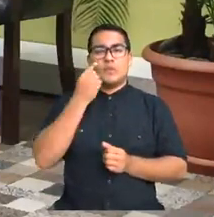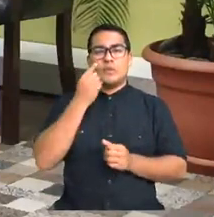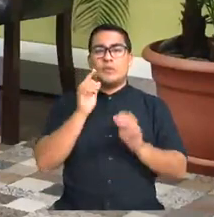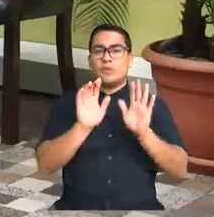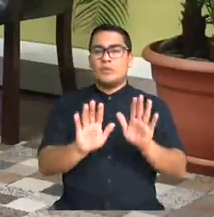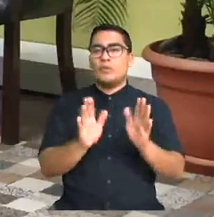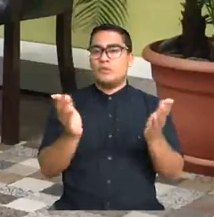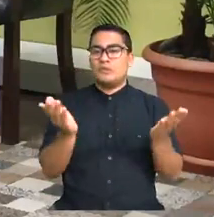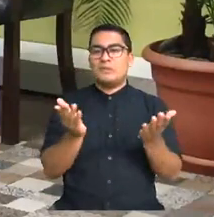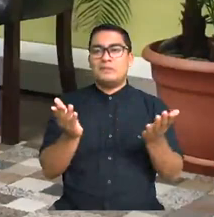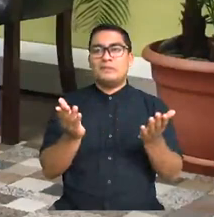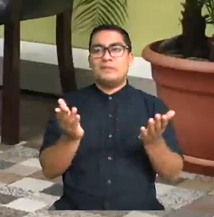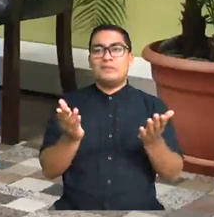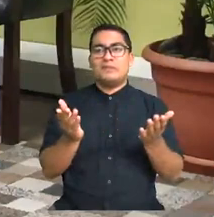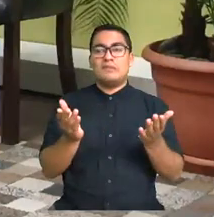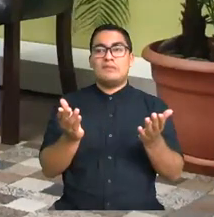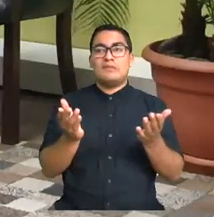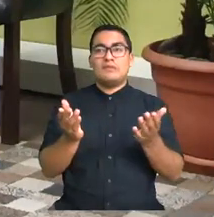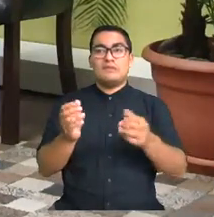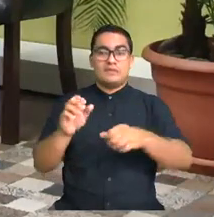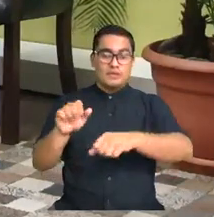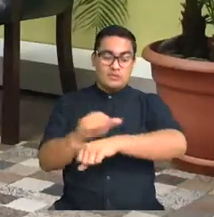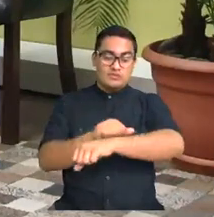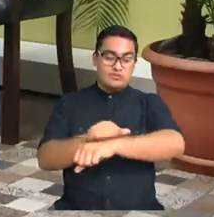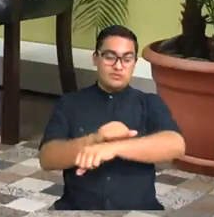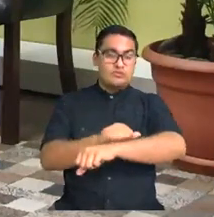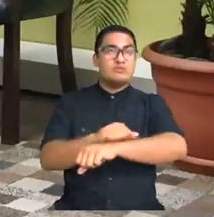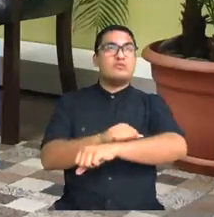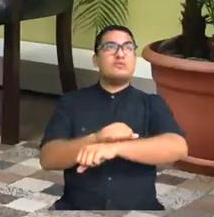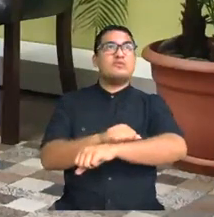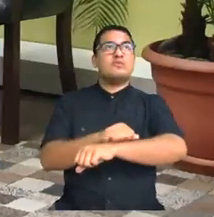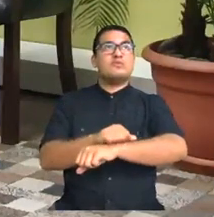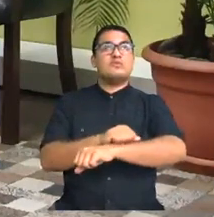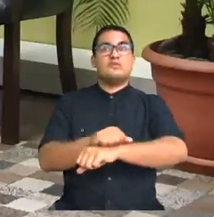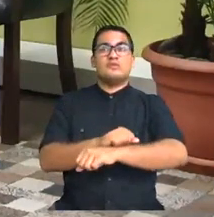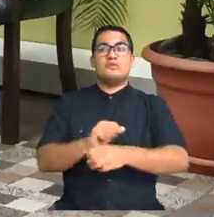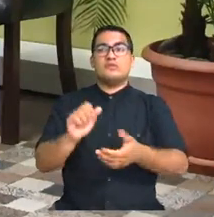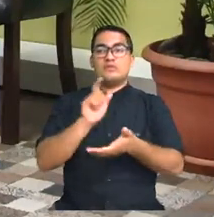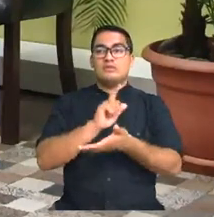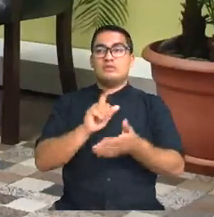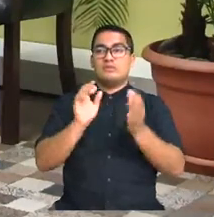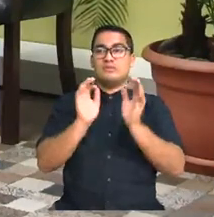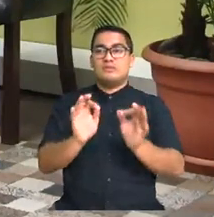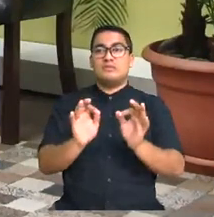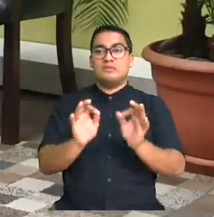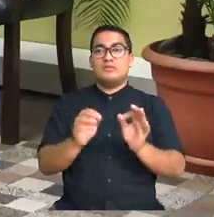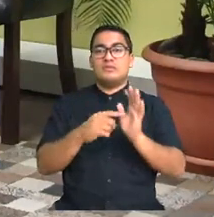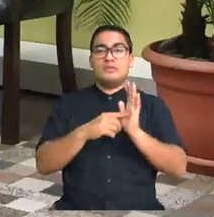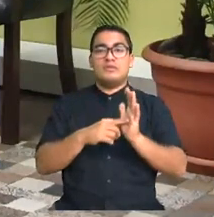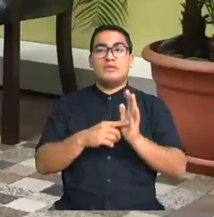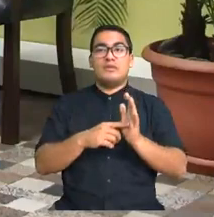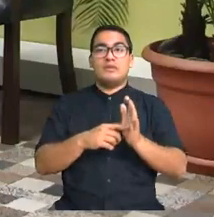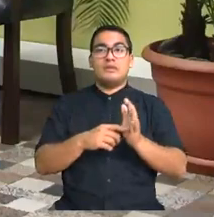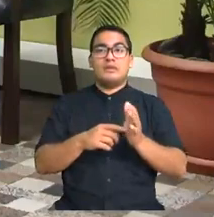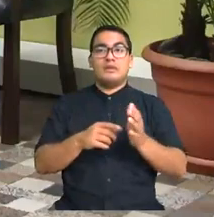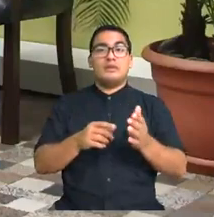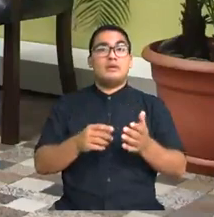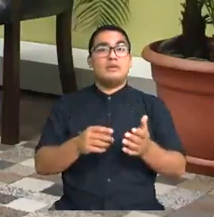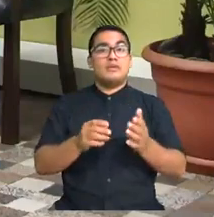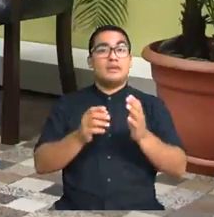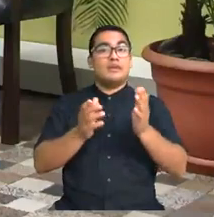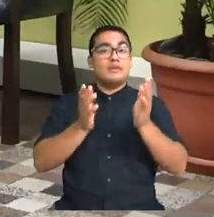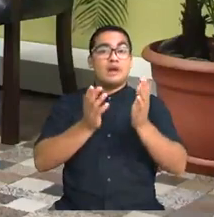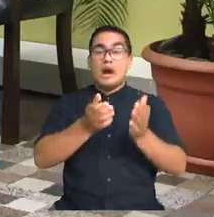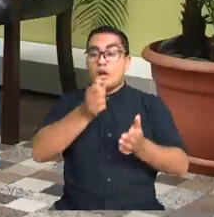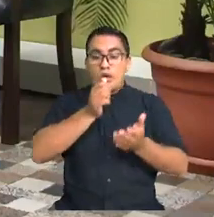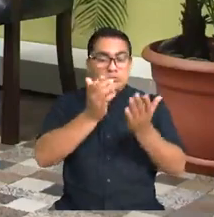estar relacionado con el lavado adecuado. Se tiene que hacer dos veces al día el lavado al menos del rostro, hablando directamente del